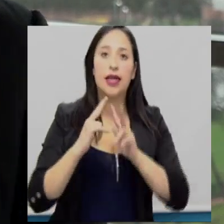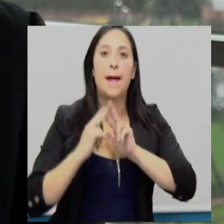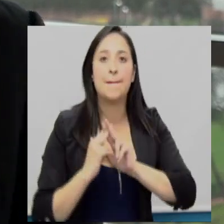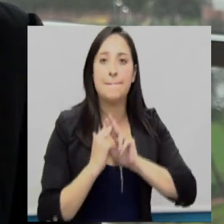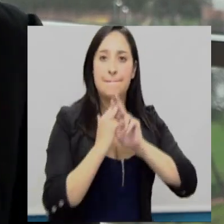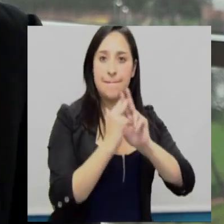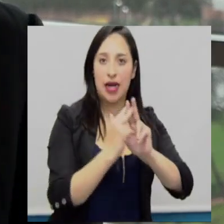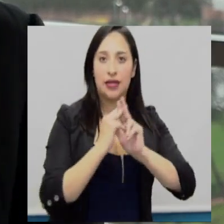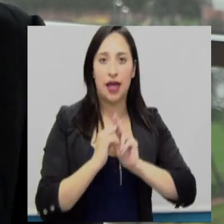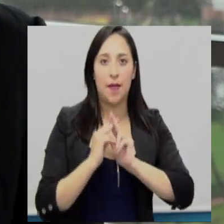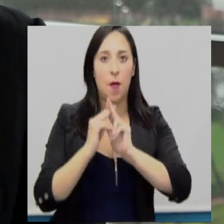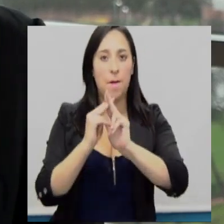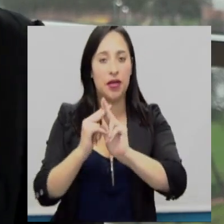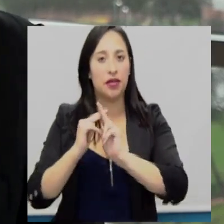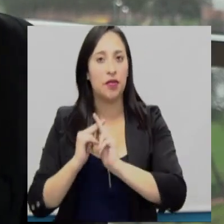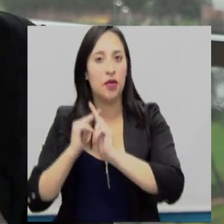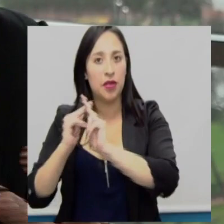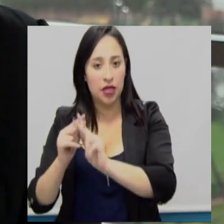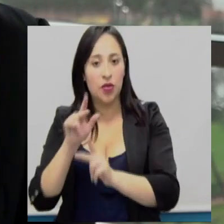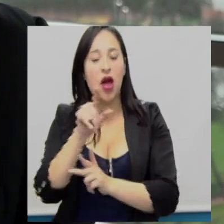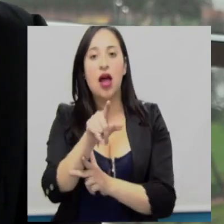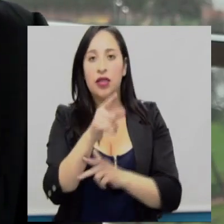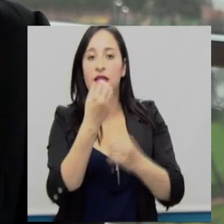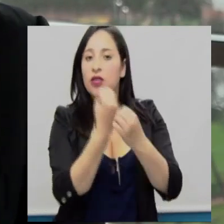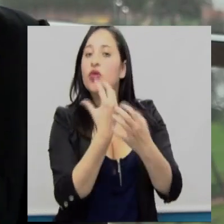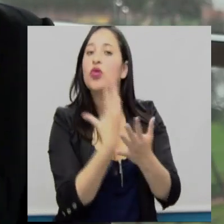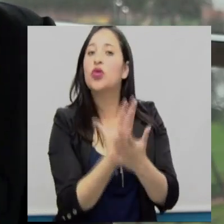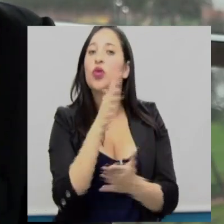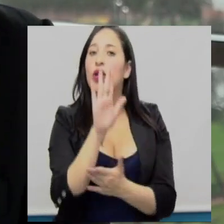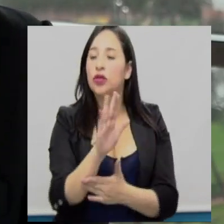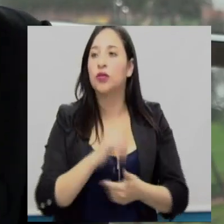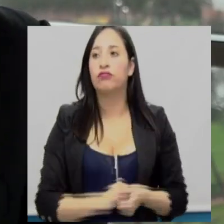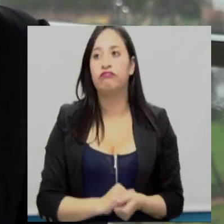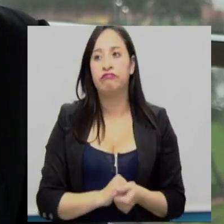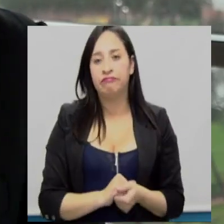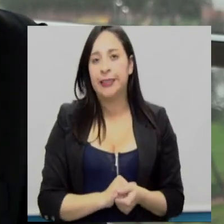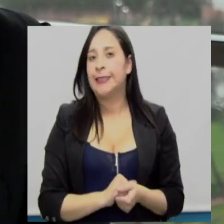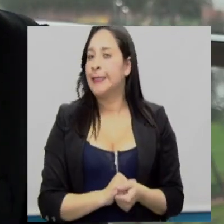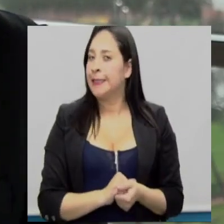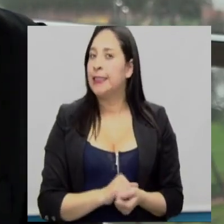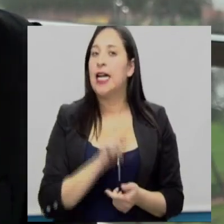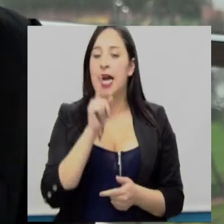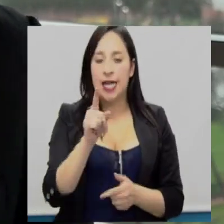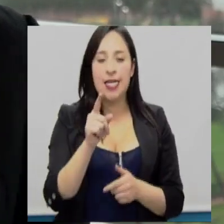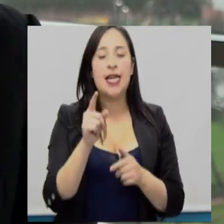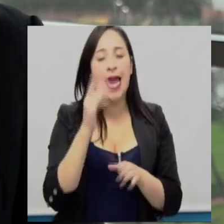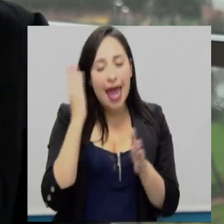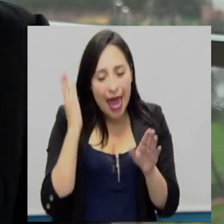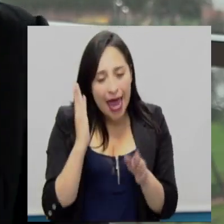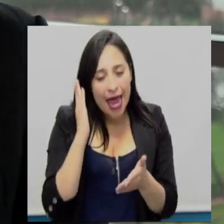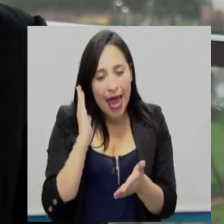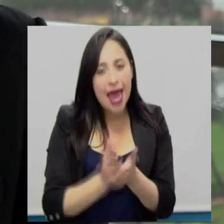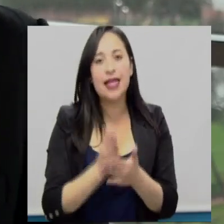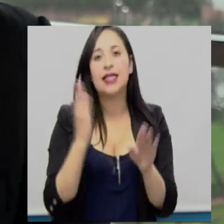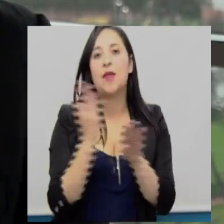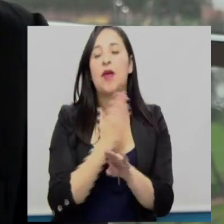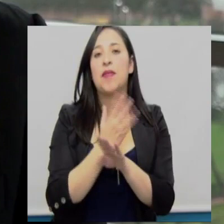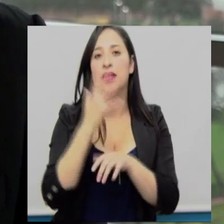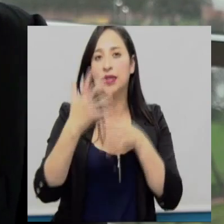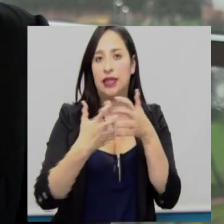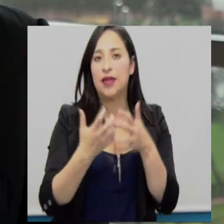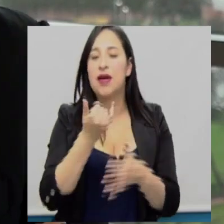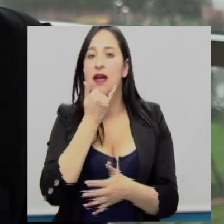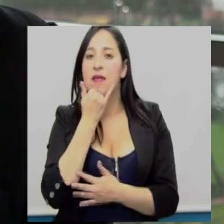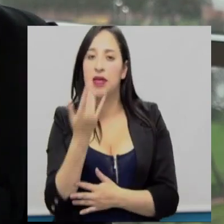emitió créditos. De esa manera se generó el esquema. Aquí probablemente existe la falla del sistema, en la medida